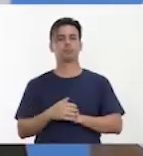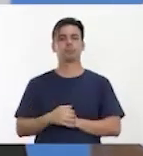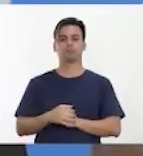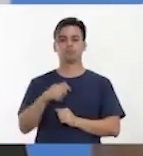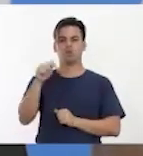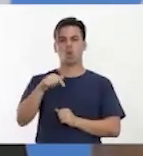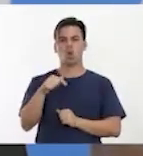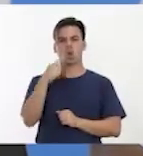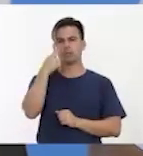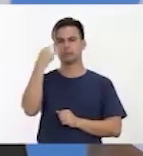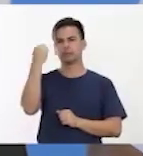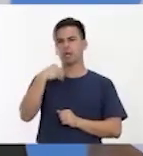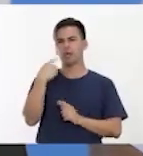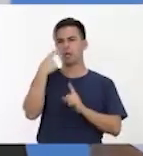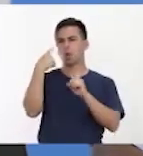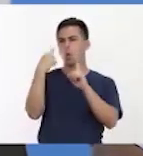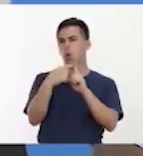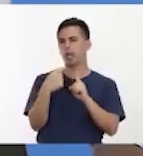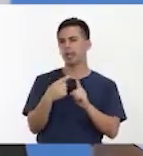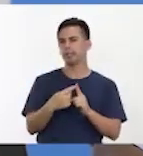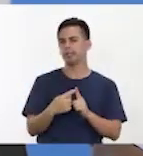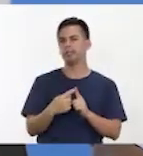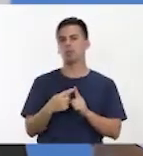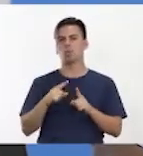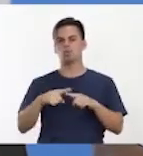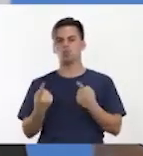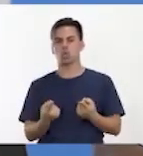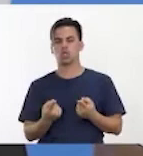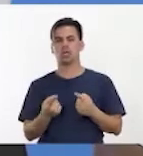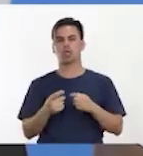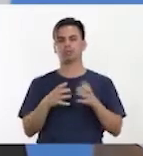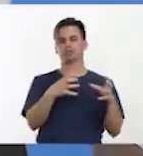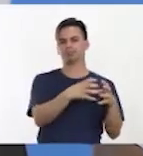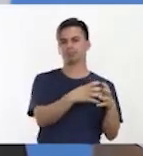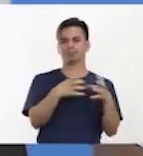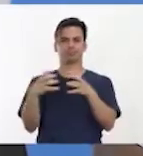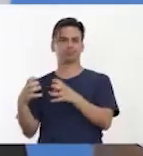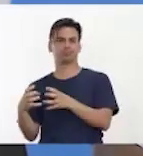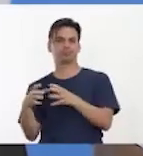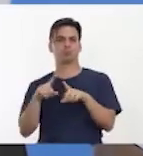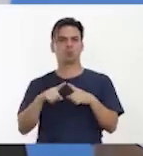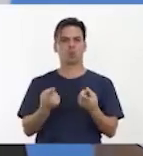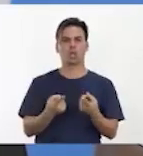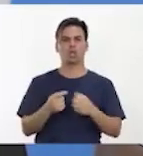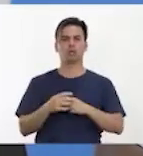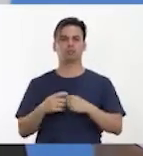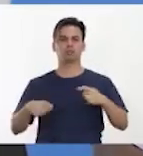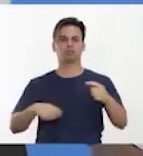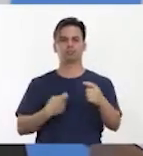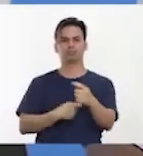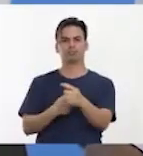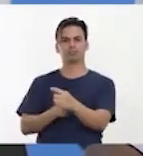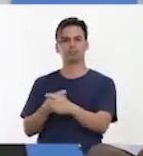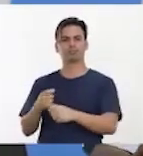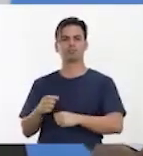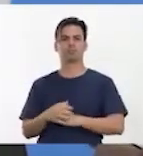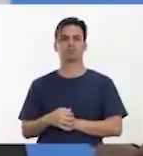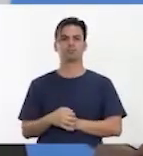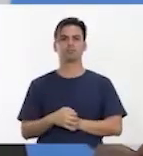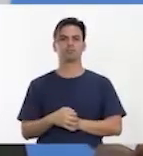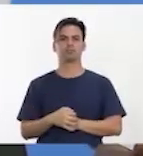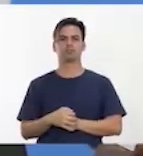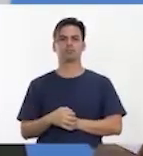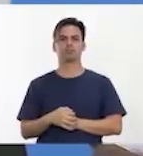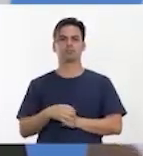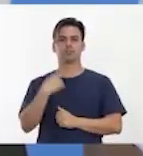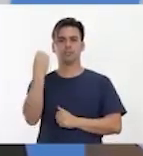que se dan, los objetivos de estas tendencias y, por supuesto, cuál va a ser